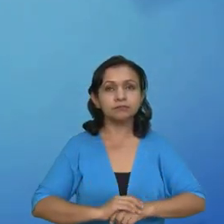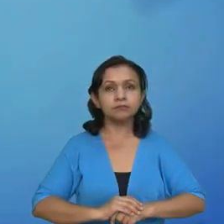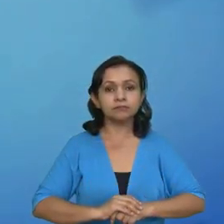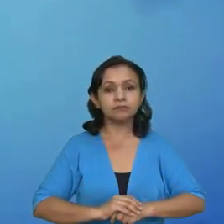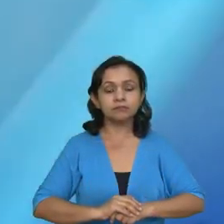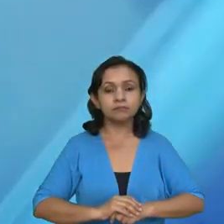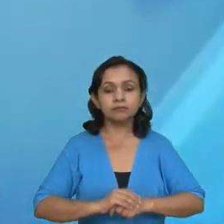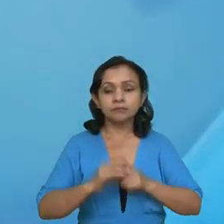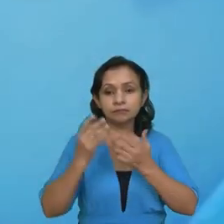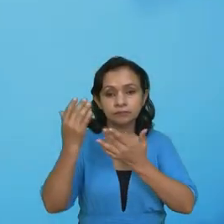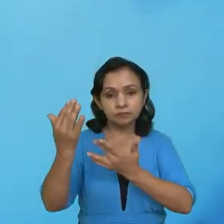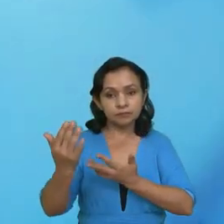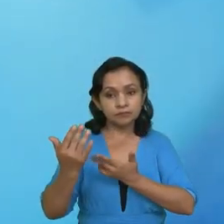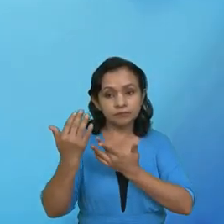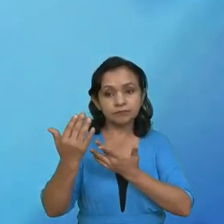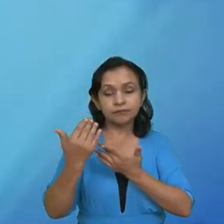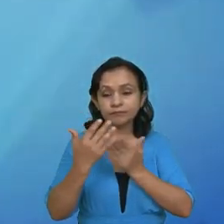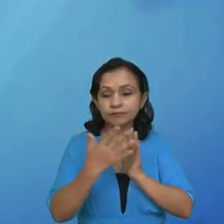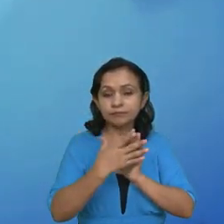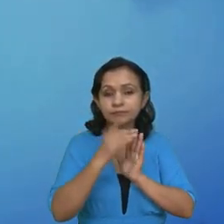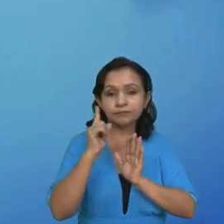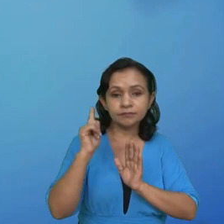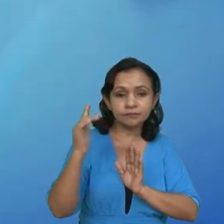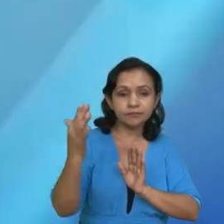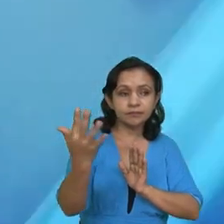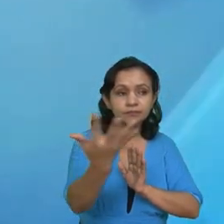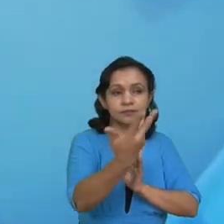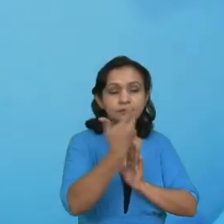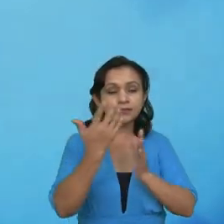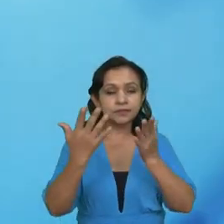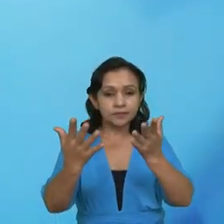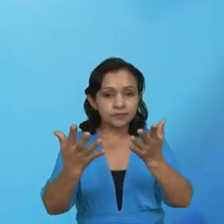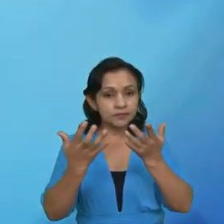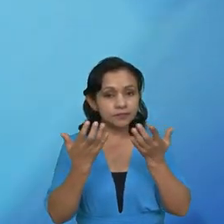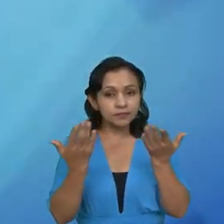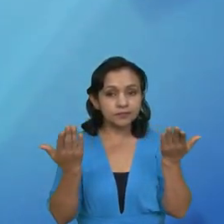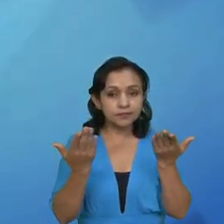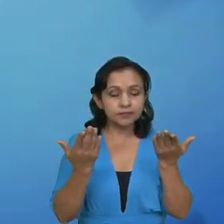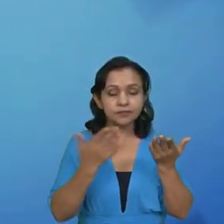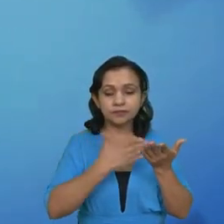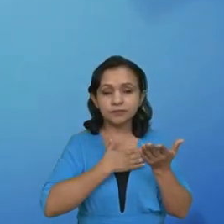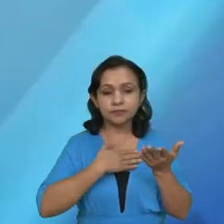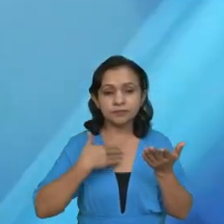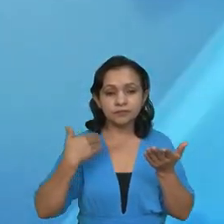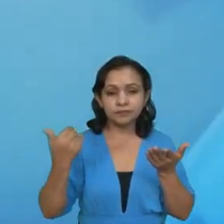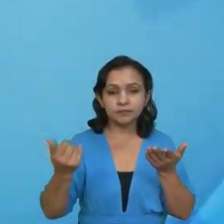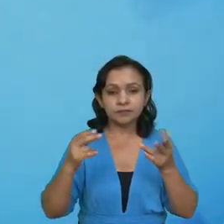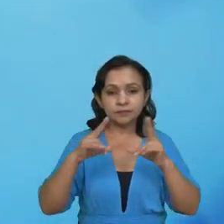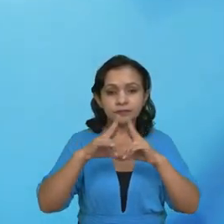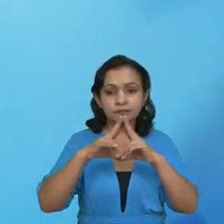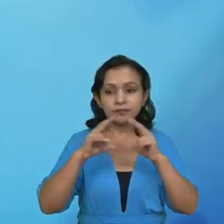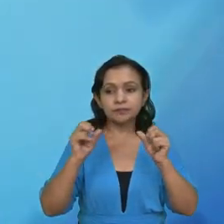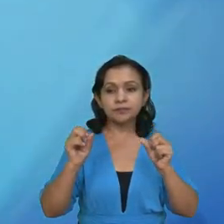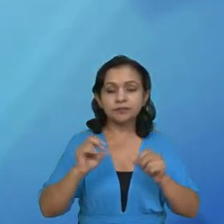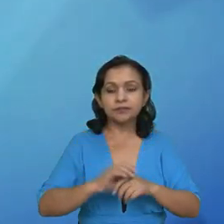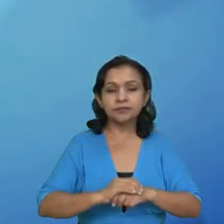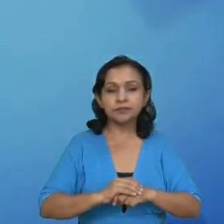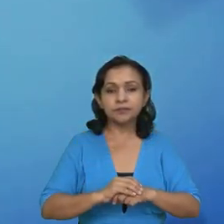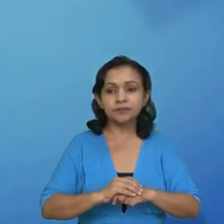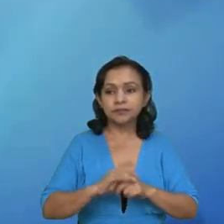estirados por todo ello que quisieron lo mejor para nicaragua